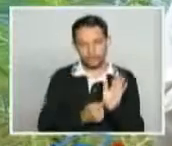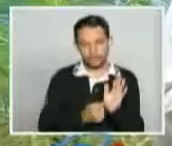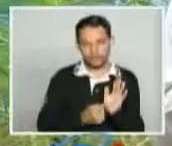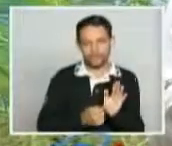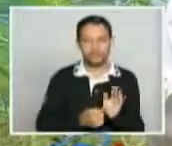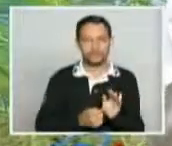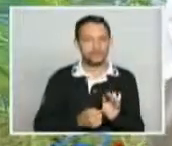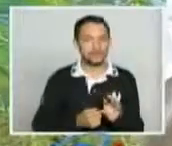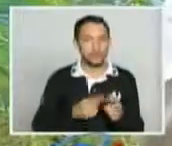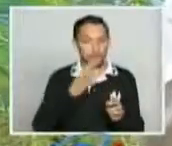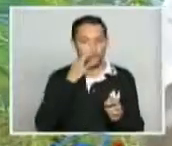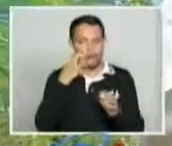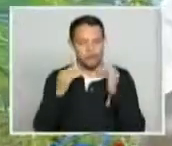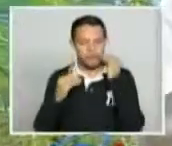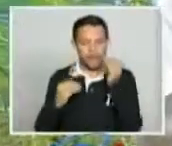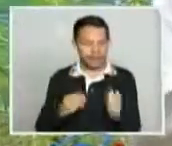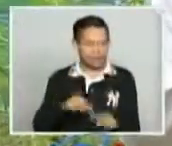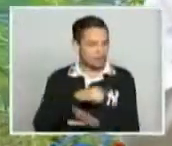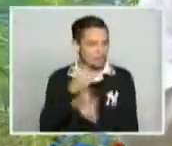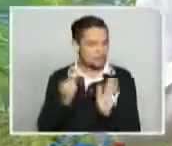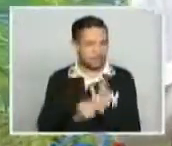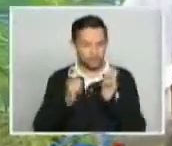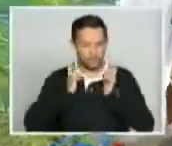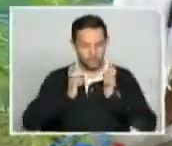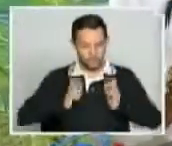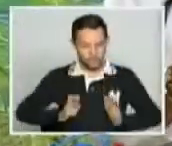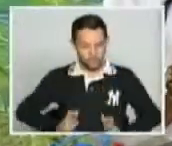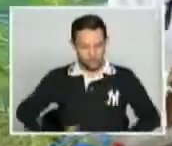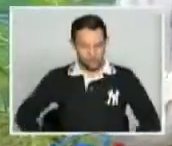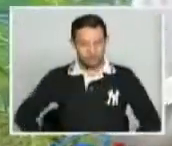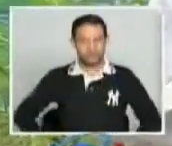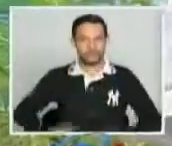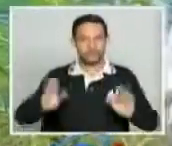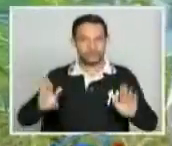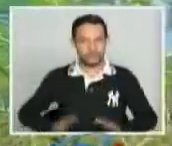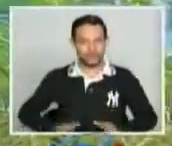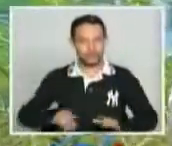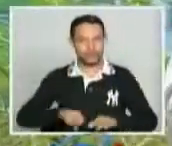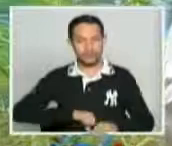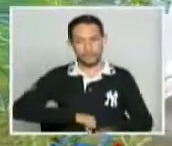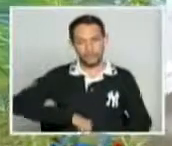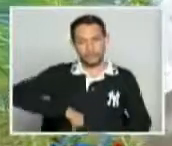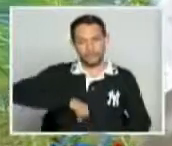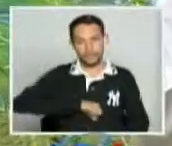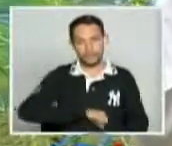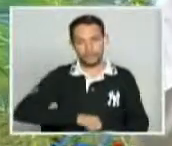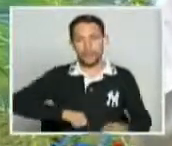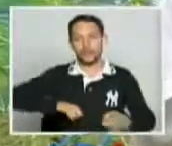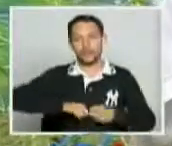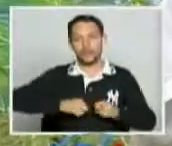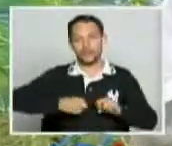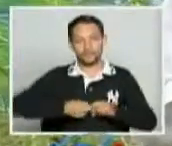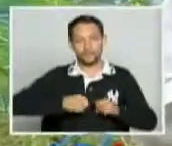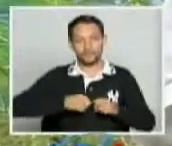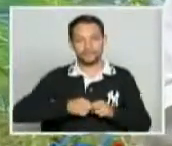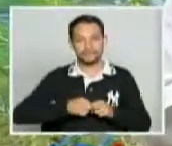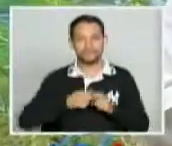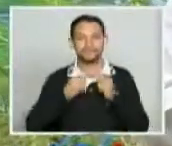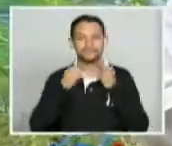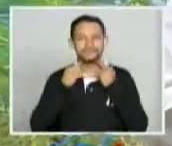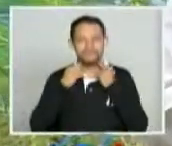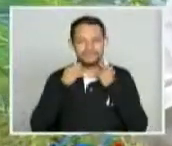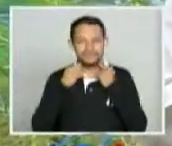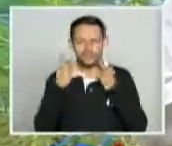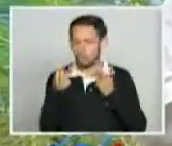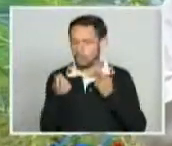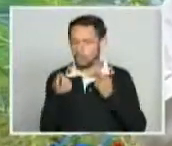hasta los genitales en la mujer, un barrido ecográfico y resulta que estamos encontrando muchas bolitas en el cuello, muchas